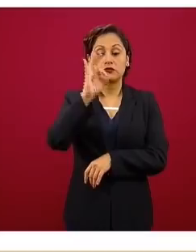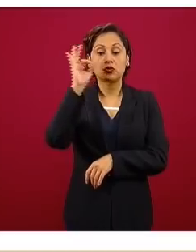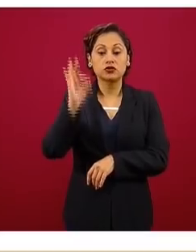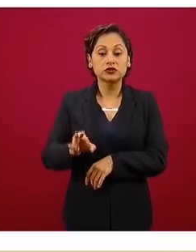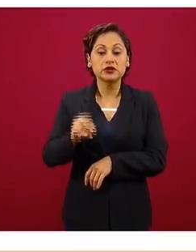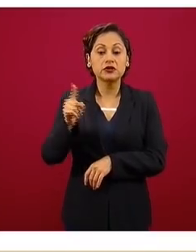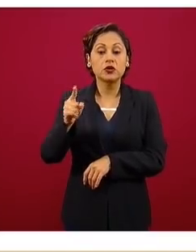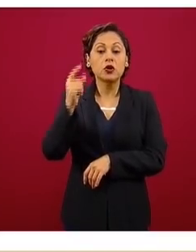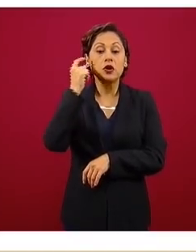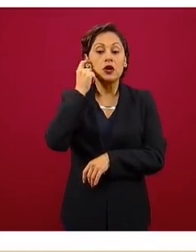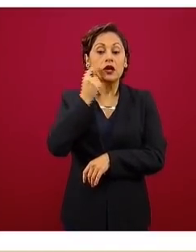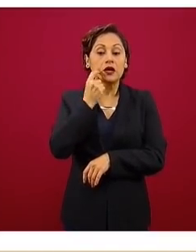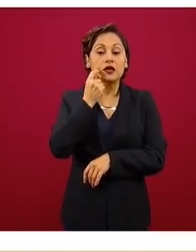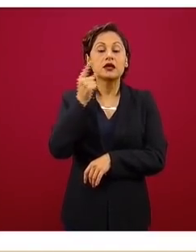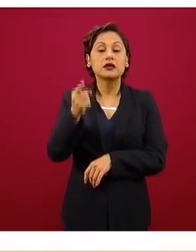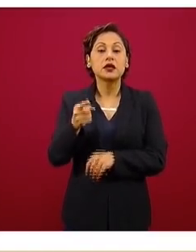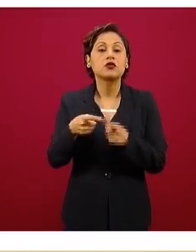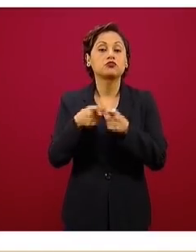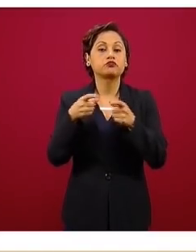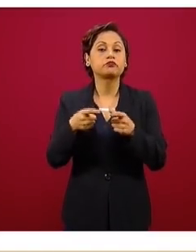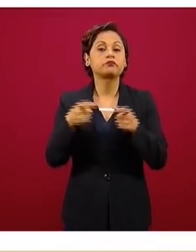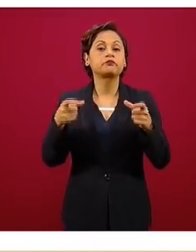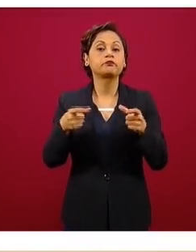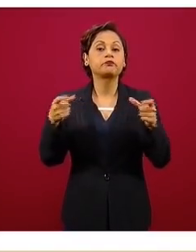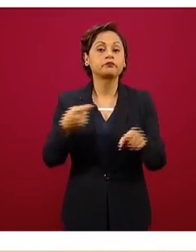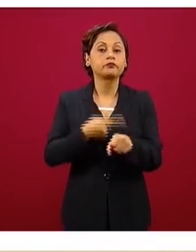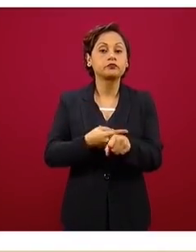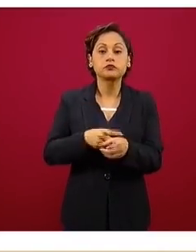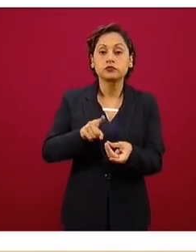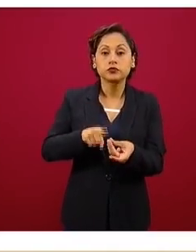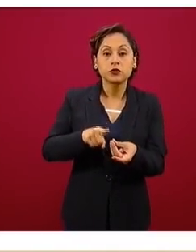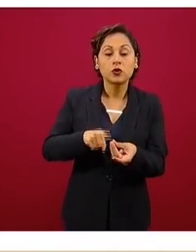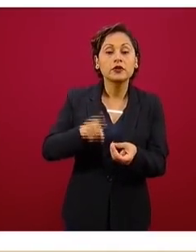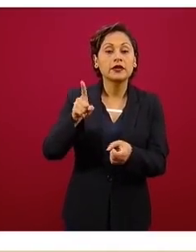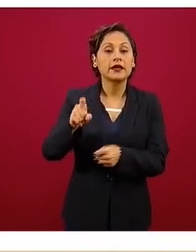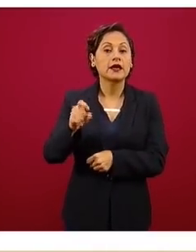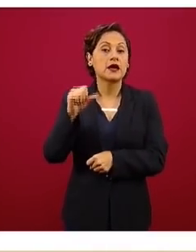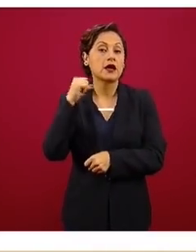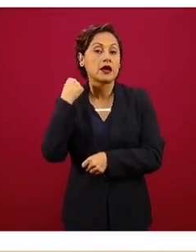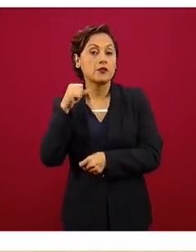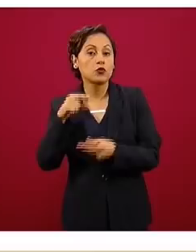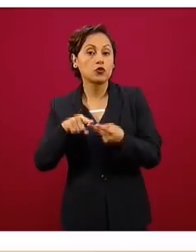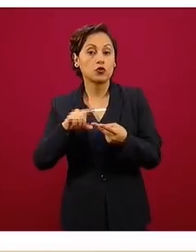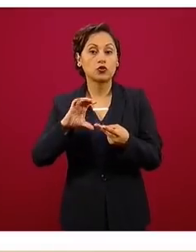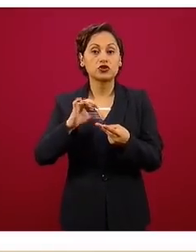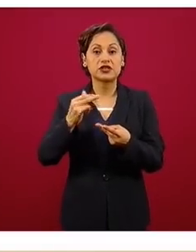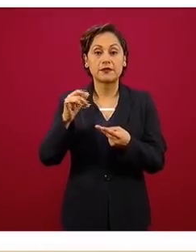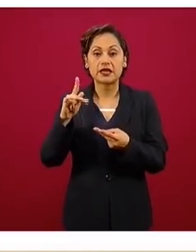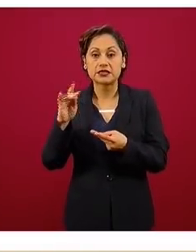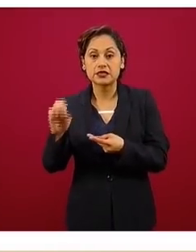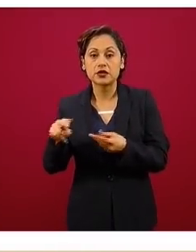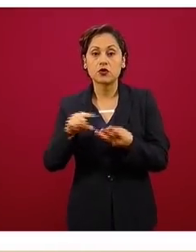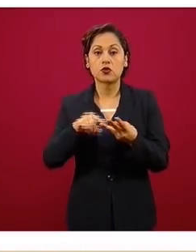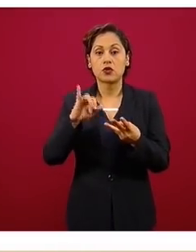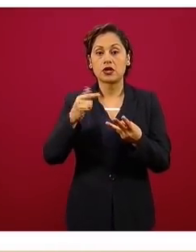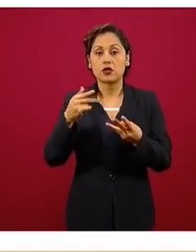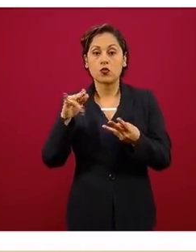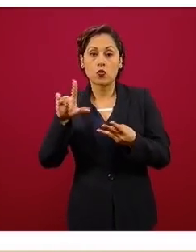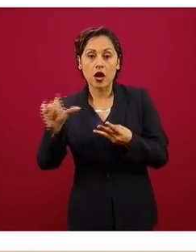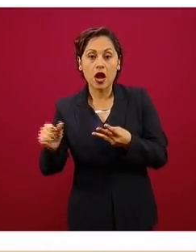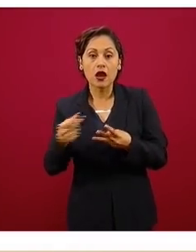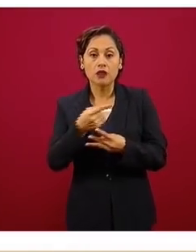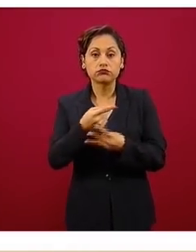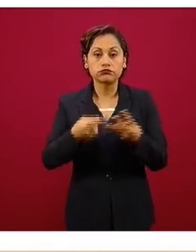el incremento de la epidemia, particularmente en Acapulco, Chilpancingo e Iguala, algunos retos de mantener